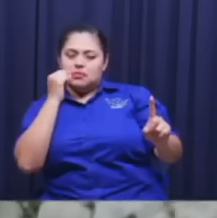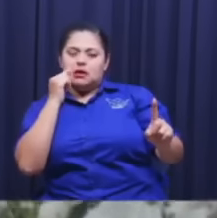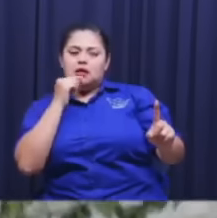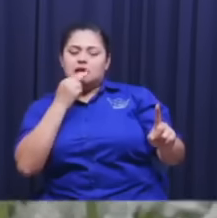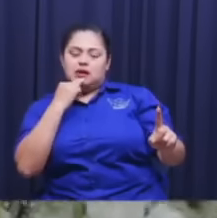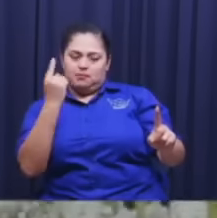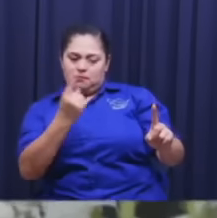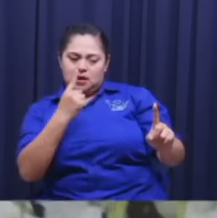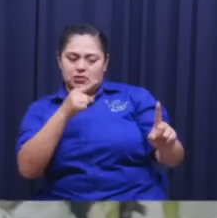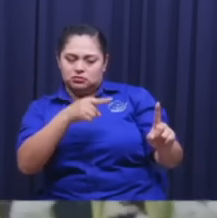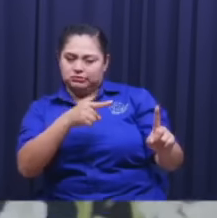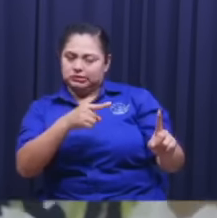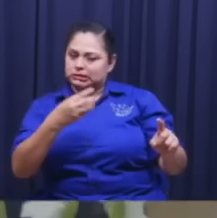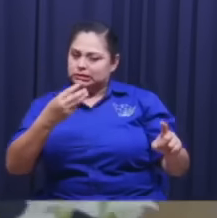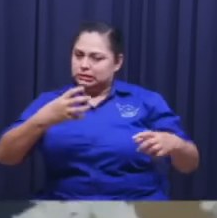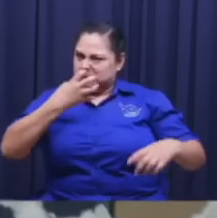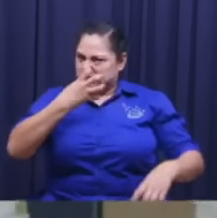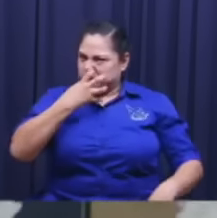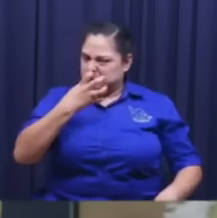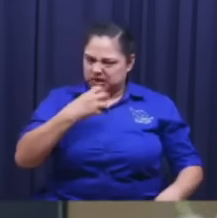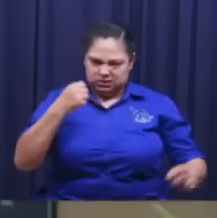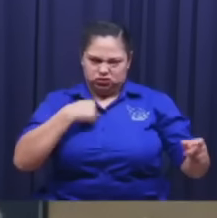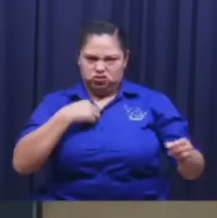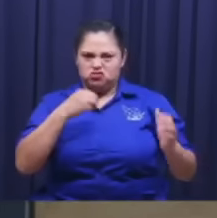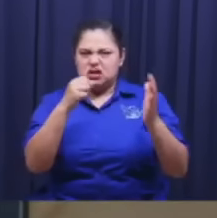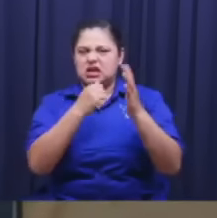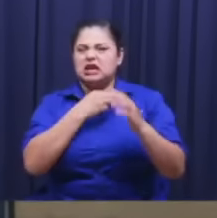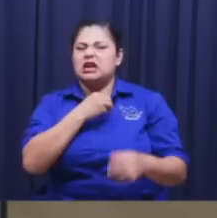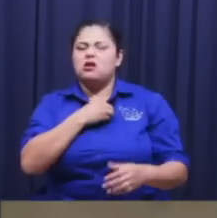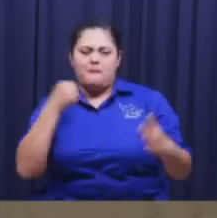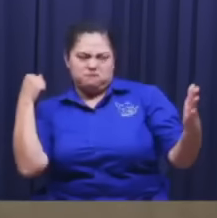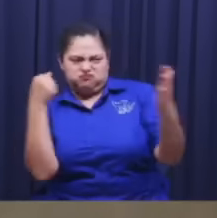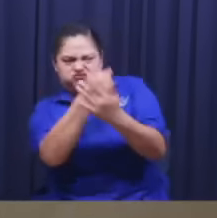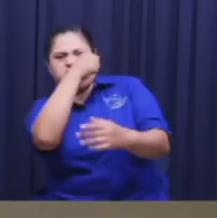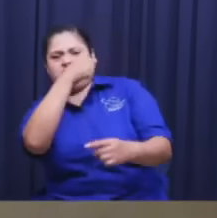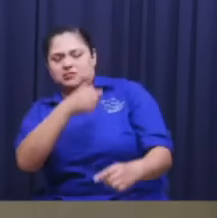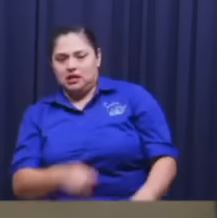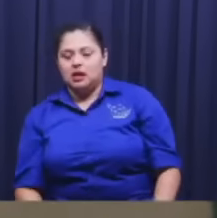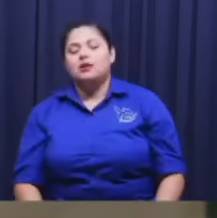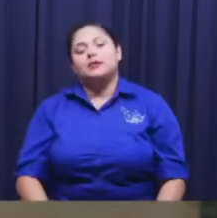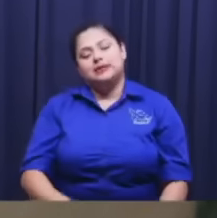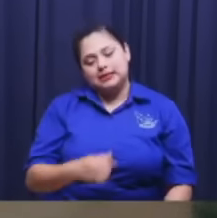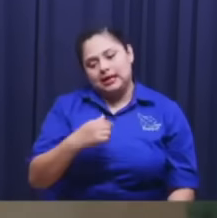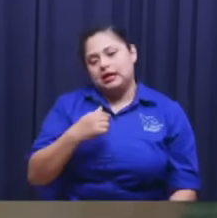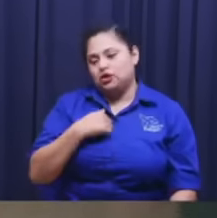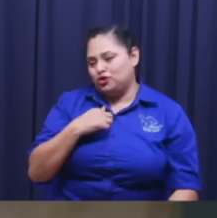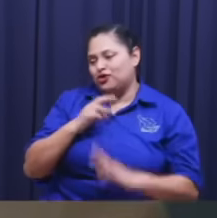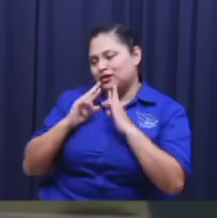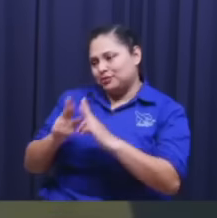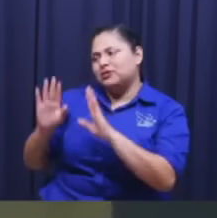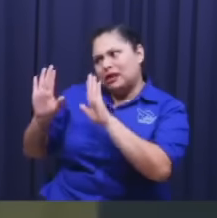hecho varias. Y le digo, pero tranquilízate. Sí, yo estoy tranquilo, hermano, yo solo le digo,